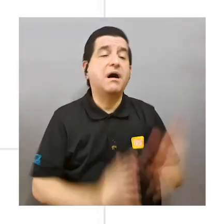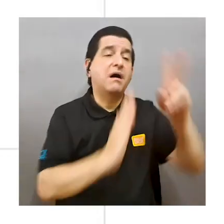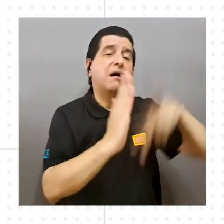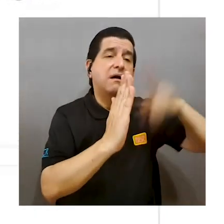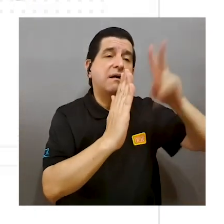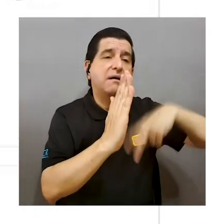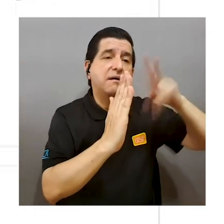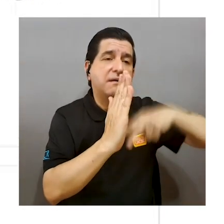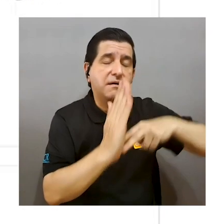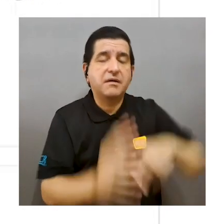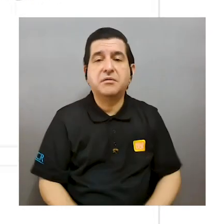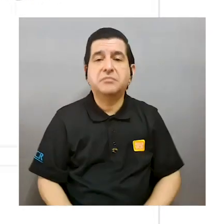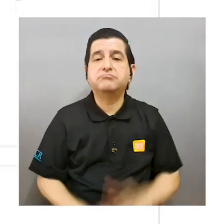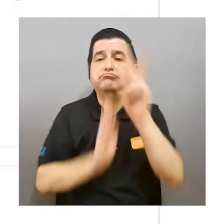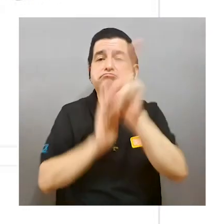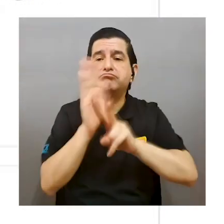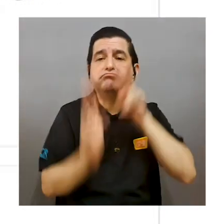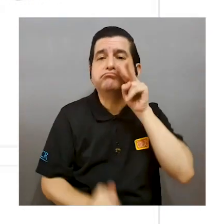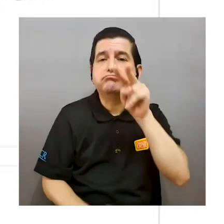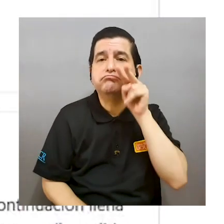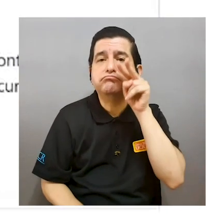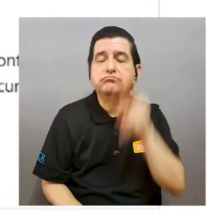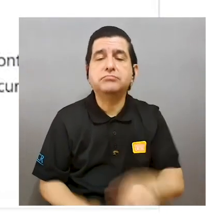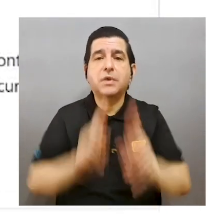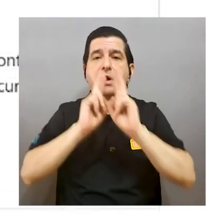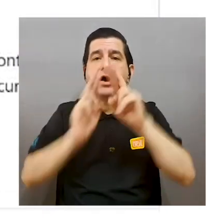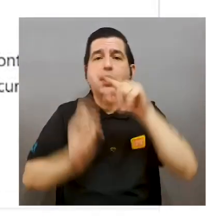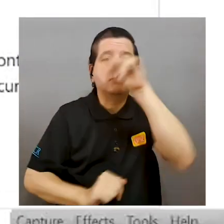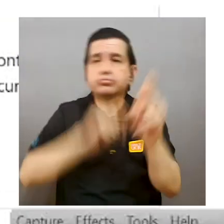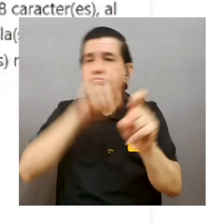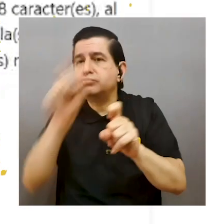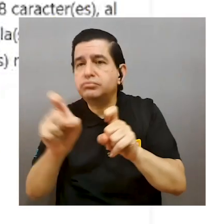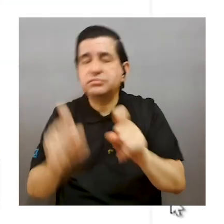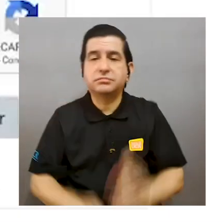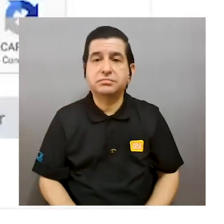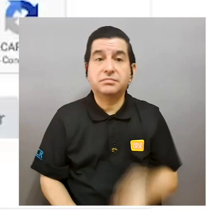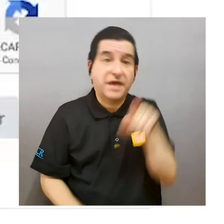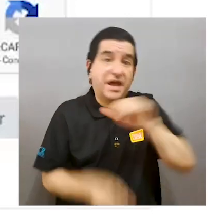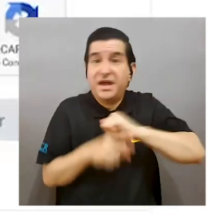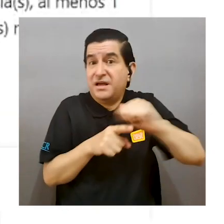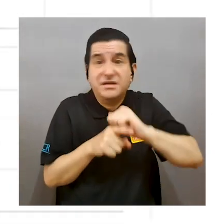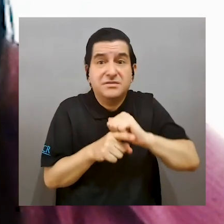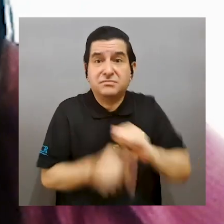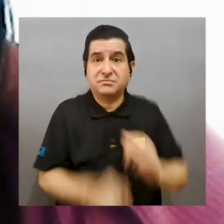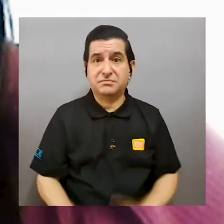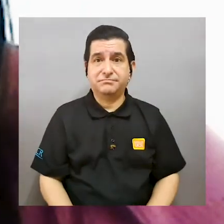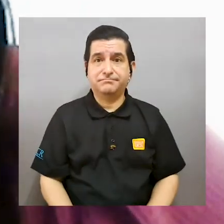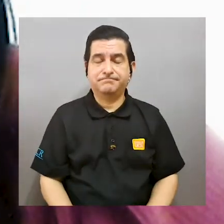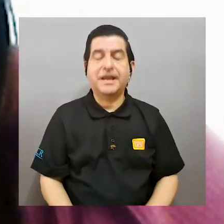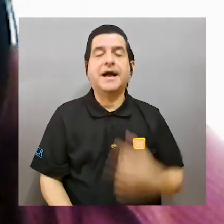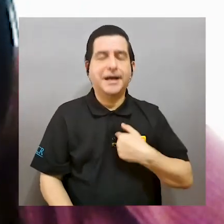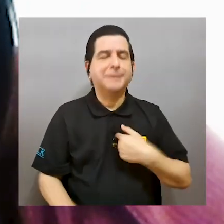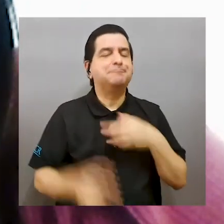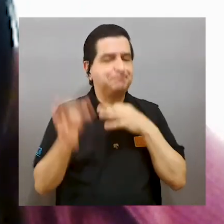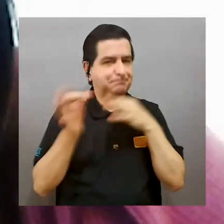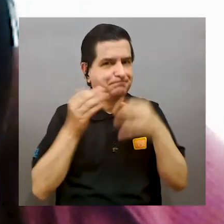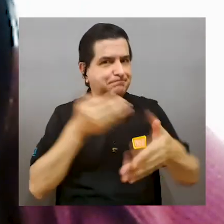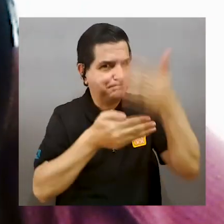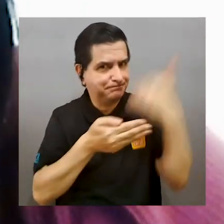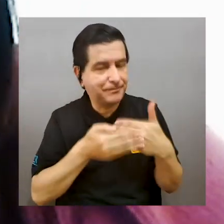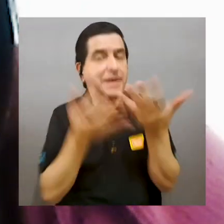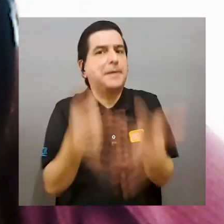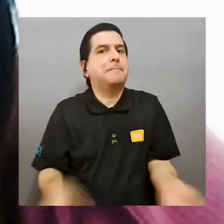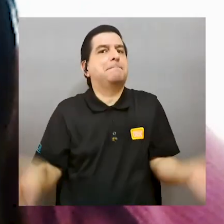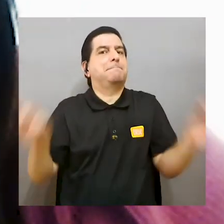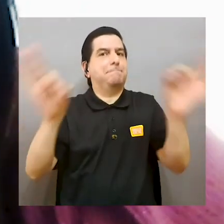tenemos que leer, tenemos que ver videos, contestar algunas preguntas y esa es la capacitación. Por eso le digo,